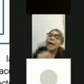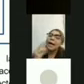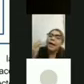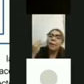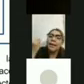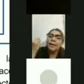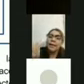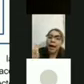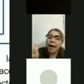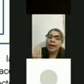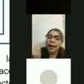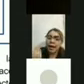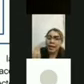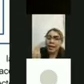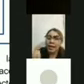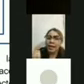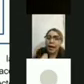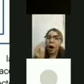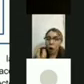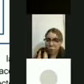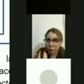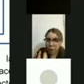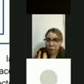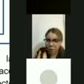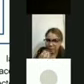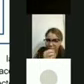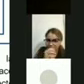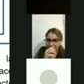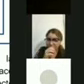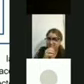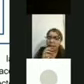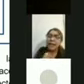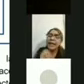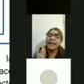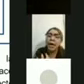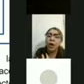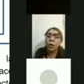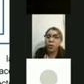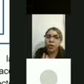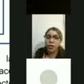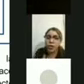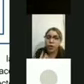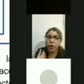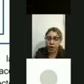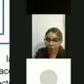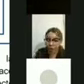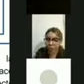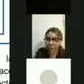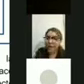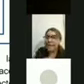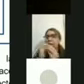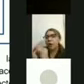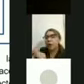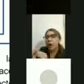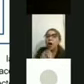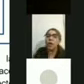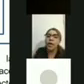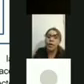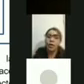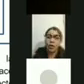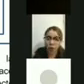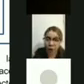para que el aprendizaje de este sea óptimo y que se dé como un proceso cognitivo, llevándolo